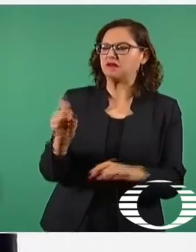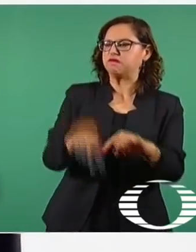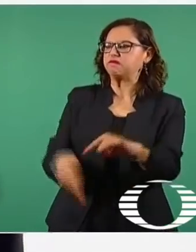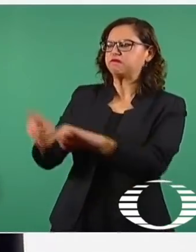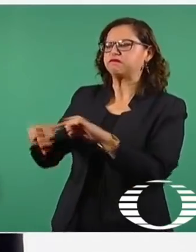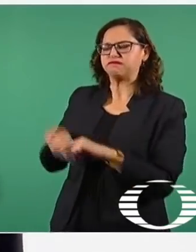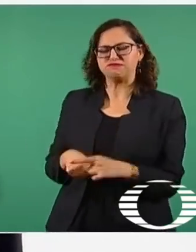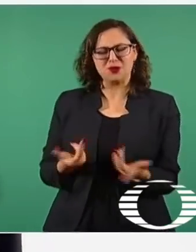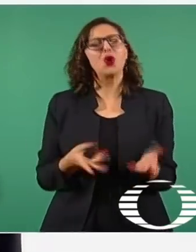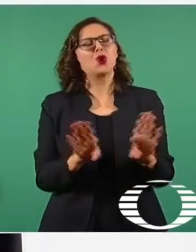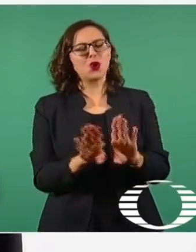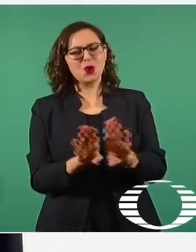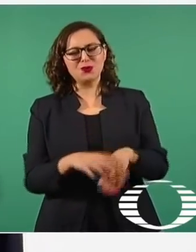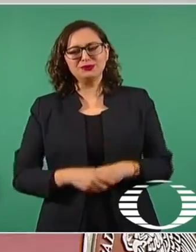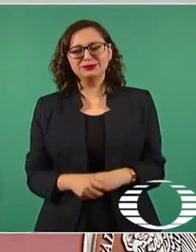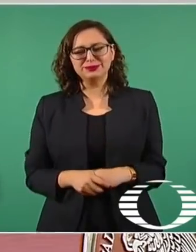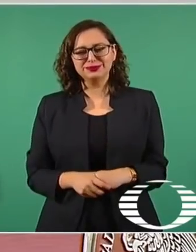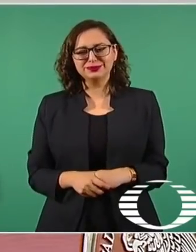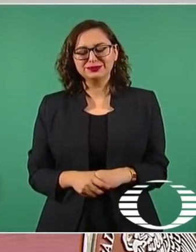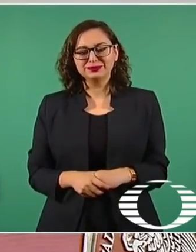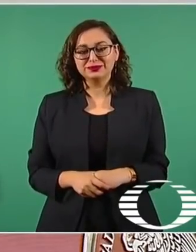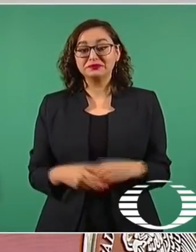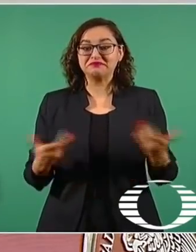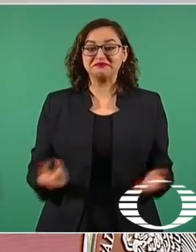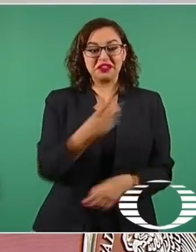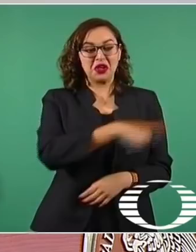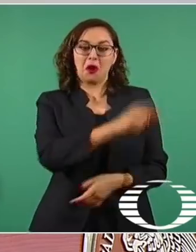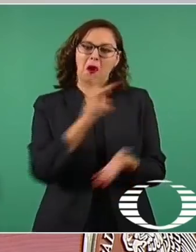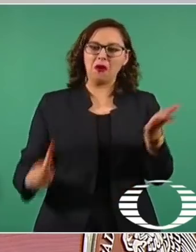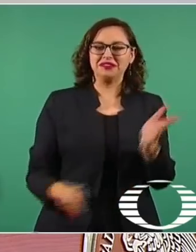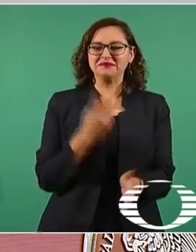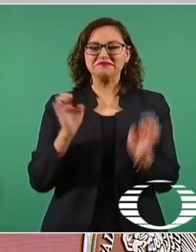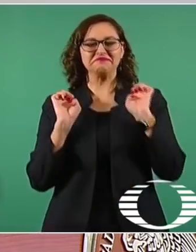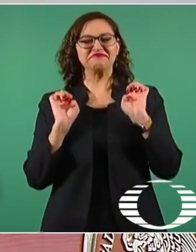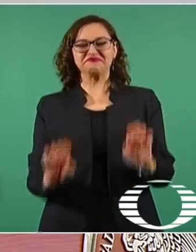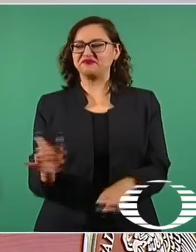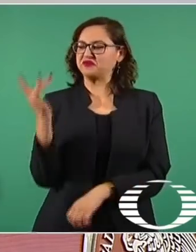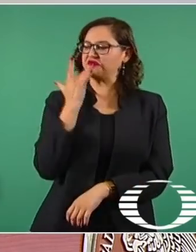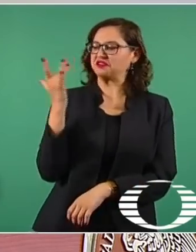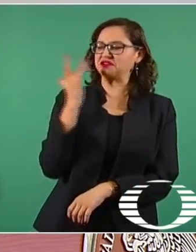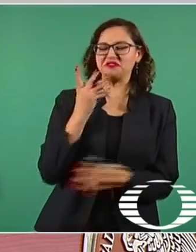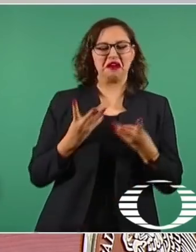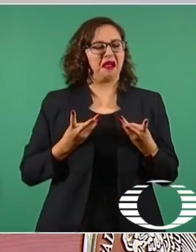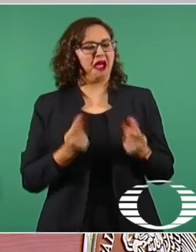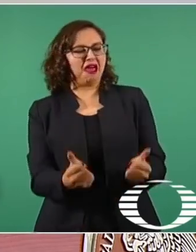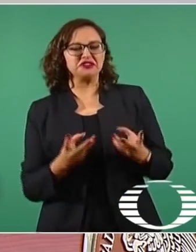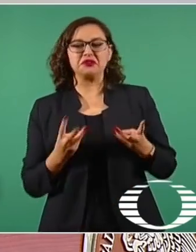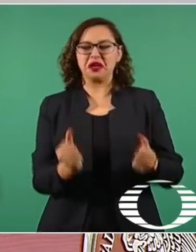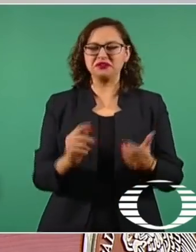¿Cómo volver al lujo, a las extravagancias en el ejercicio del